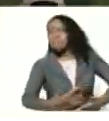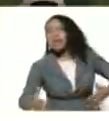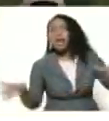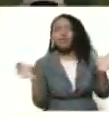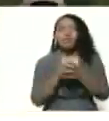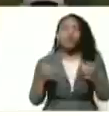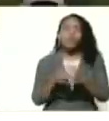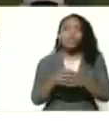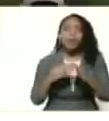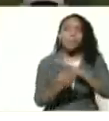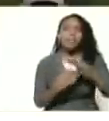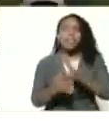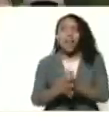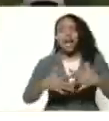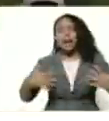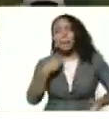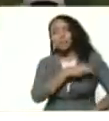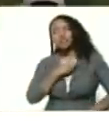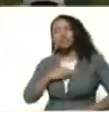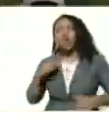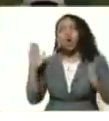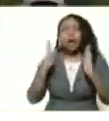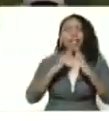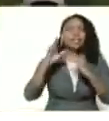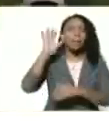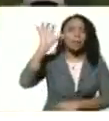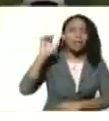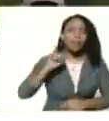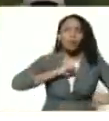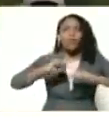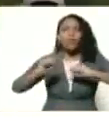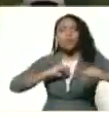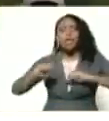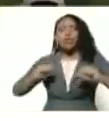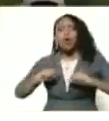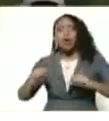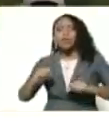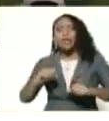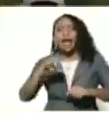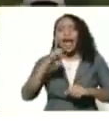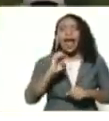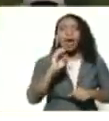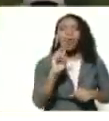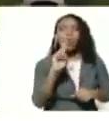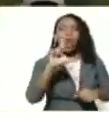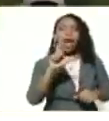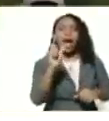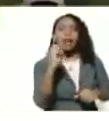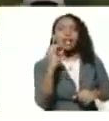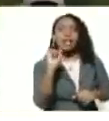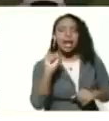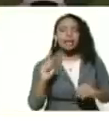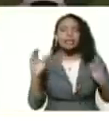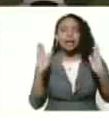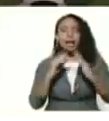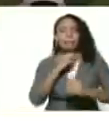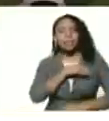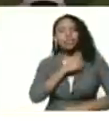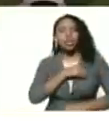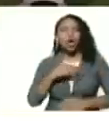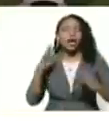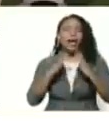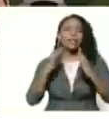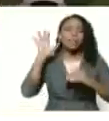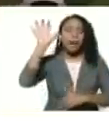bases de la gran misión Hogares de la Patria y del movimiento Eulalia Burós a nivel nacional. Mujeres, tomen